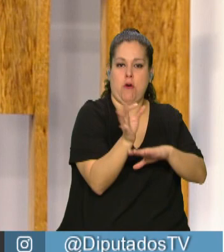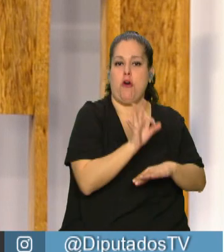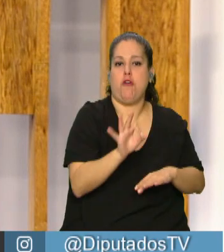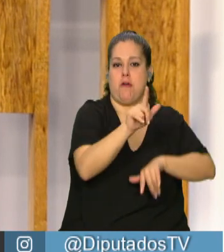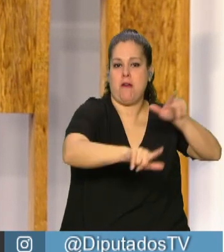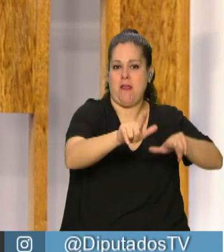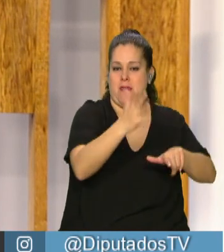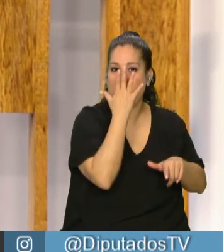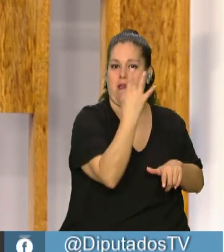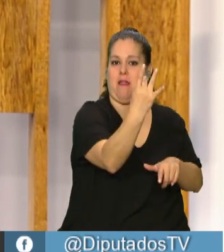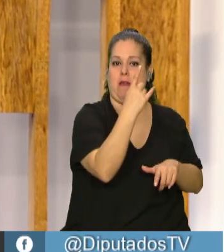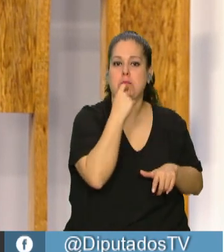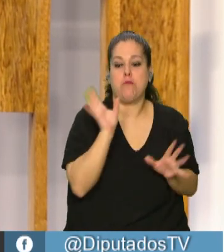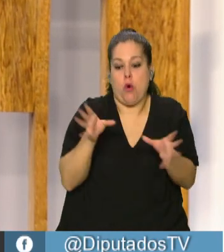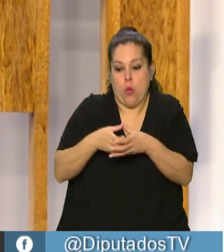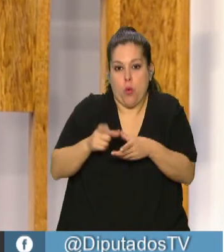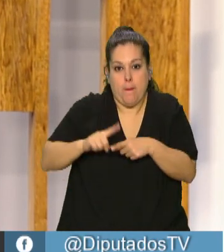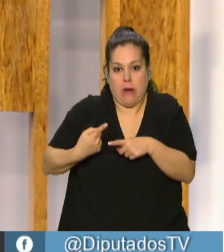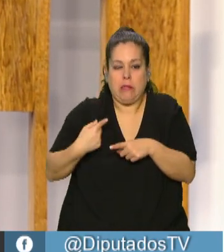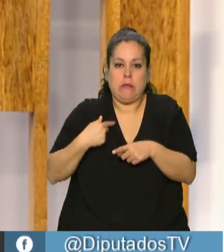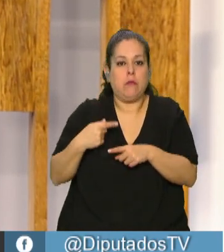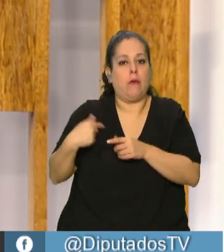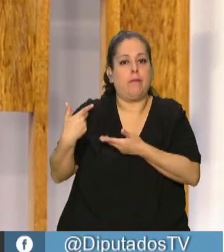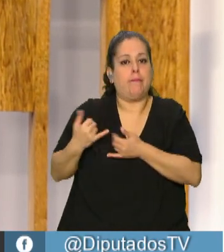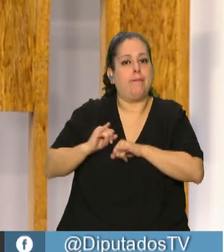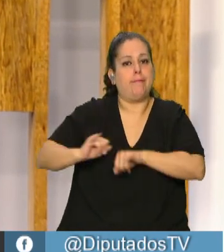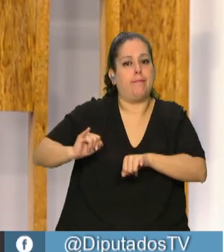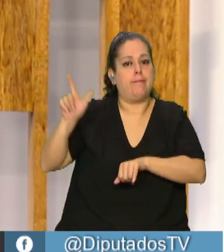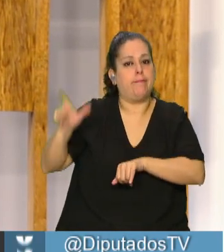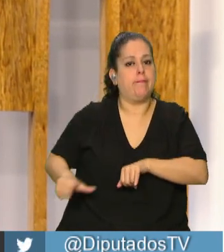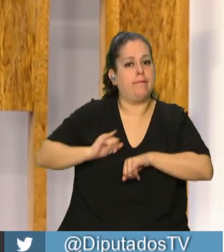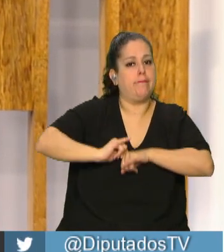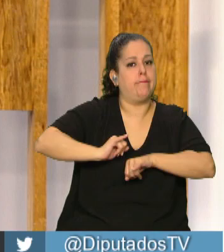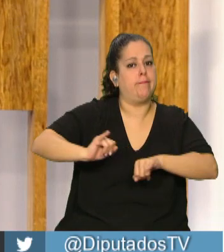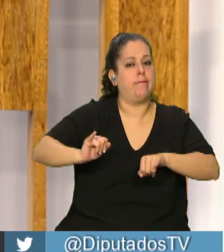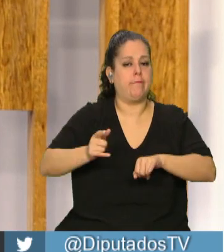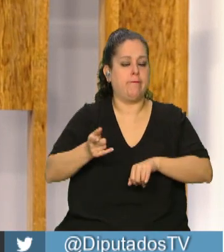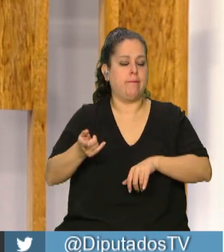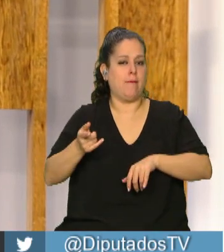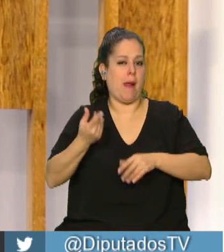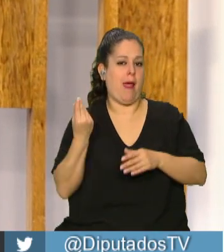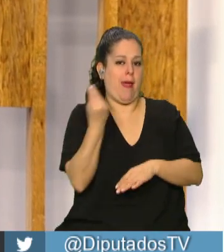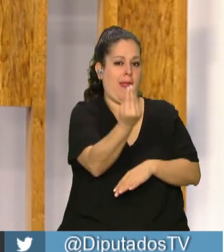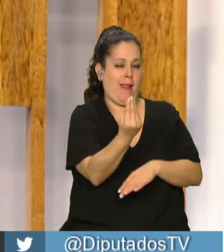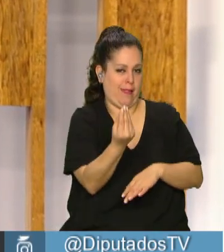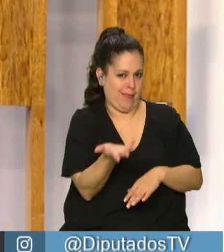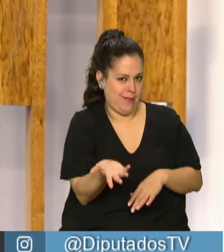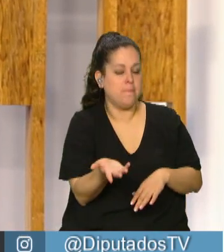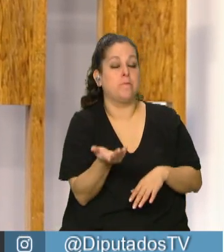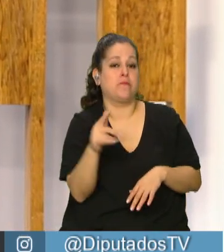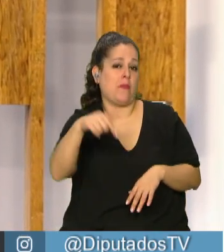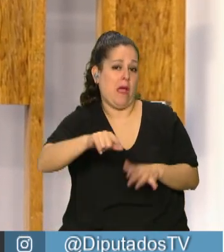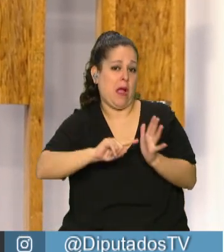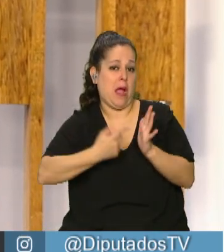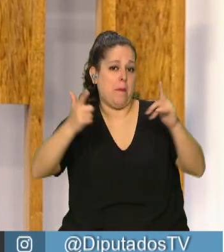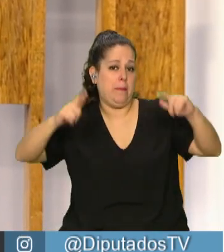elijan a una persona de su propio partido. Y lo que acá en Capital es muy fácil, porque en